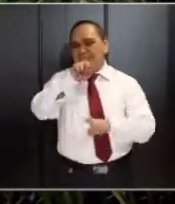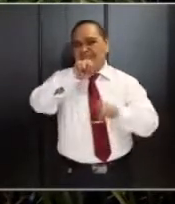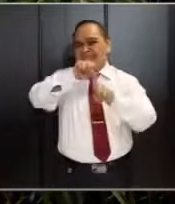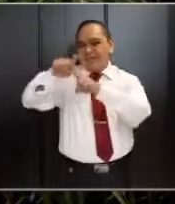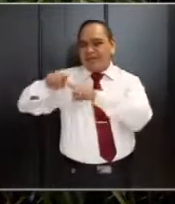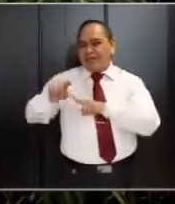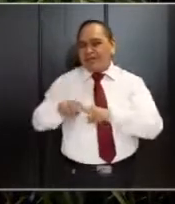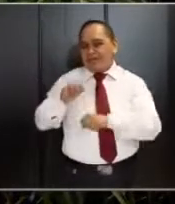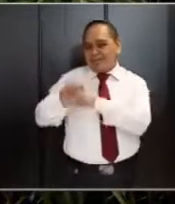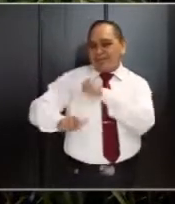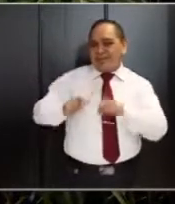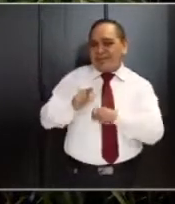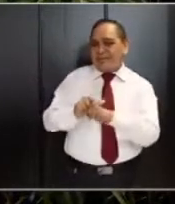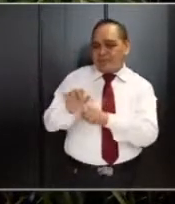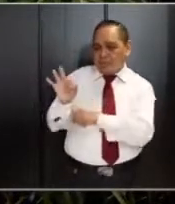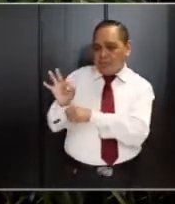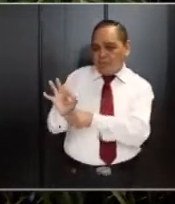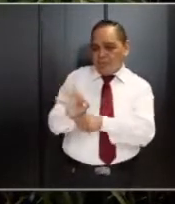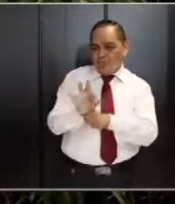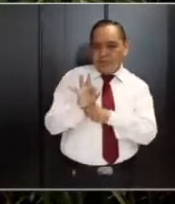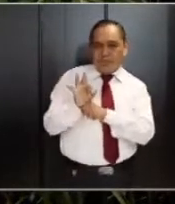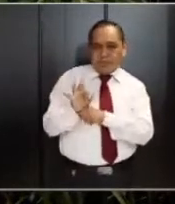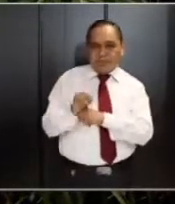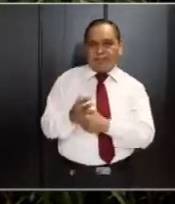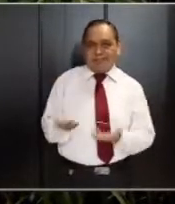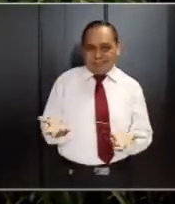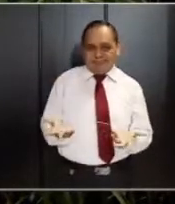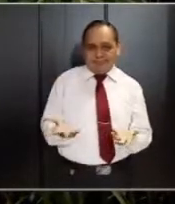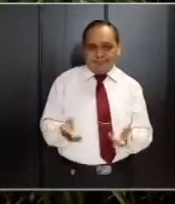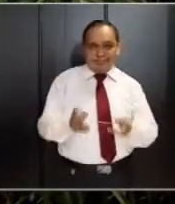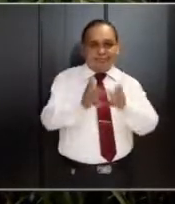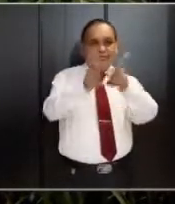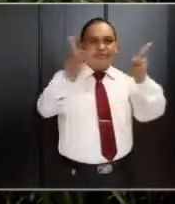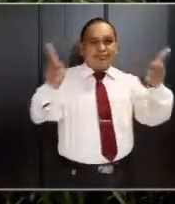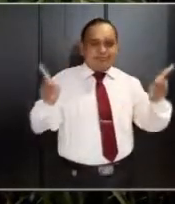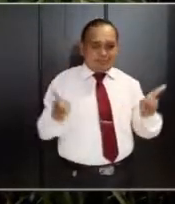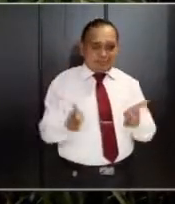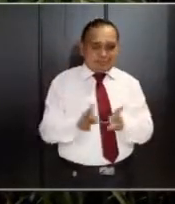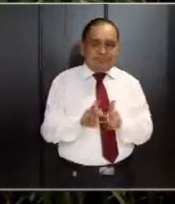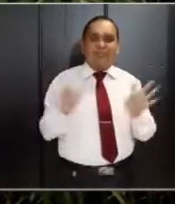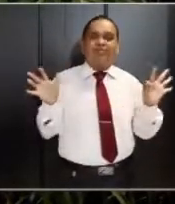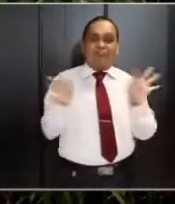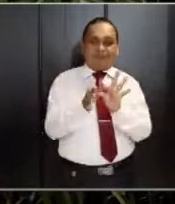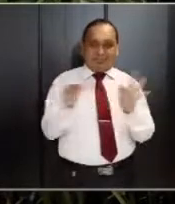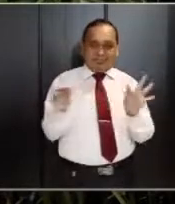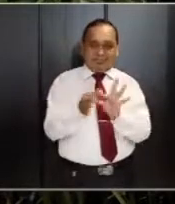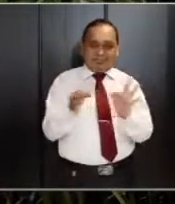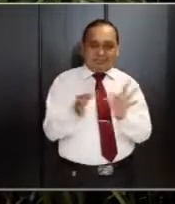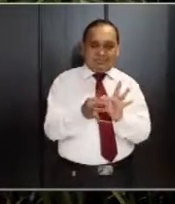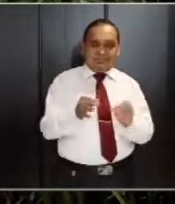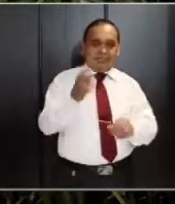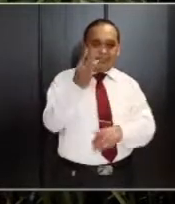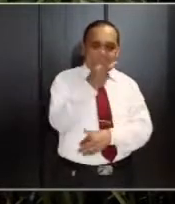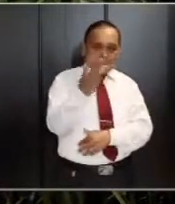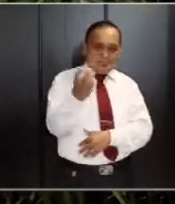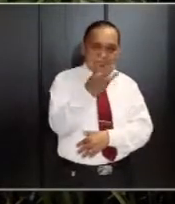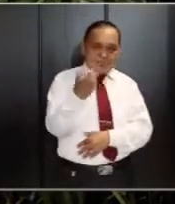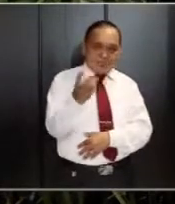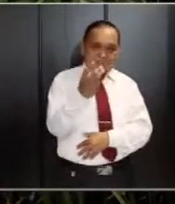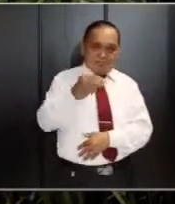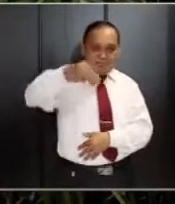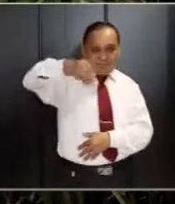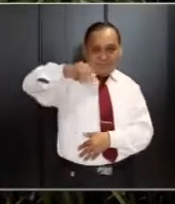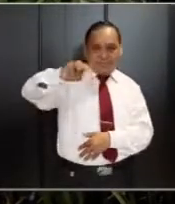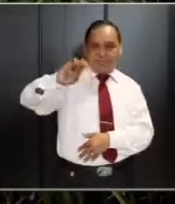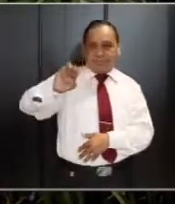en la zona. Esta planta, es importante explicar, va a generar 300 megawatts, que